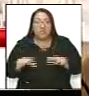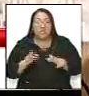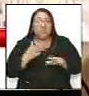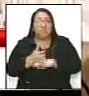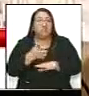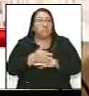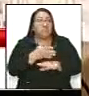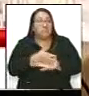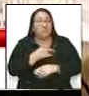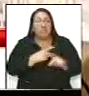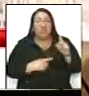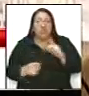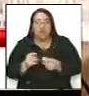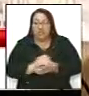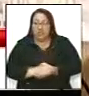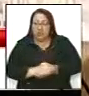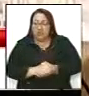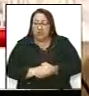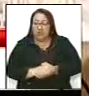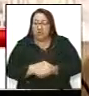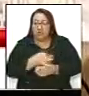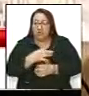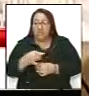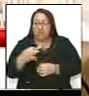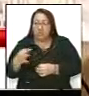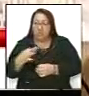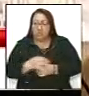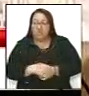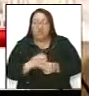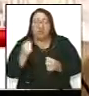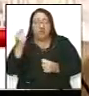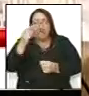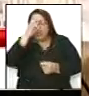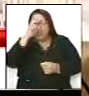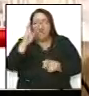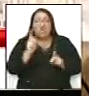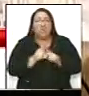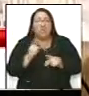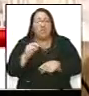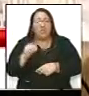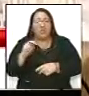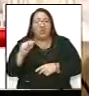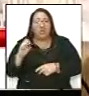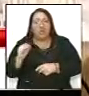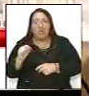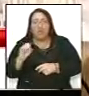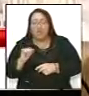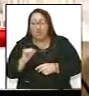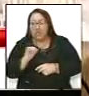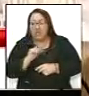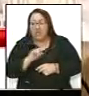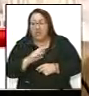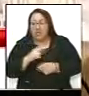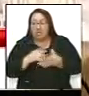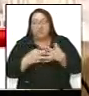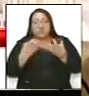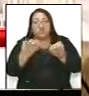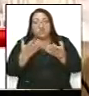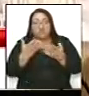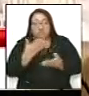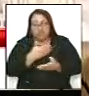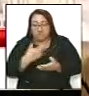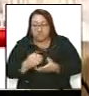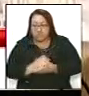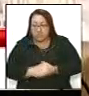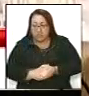recorriendo parte de algunas provincias y distritos, no solamente el Cusco, sino también en el norte y en el sur, y quería pedirle, Presidenta,